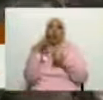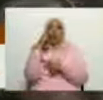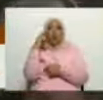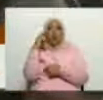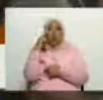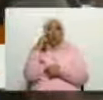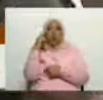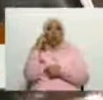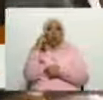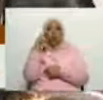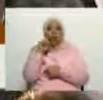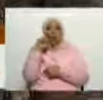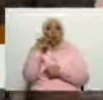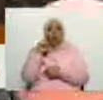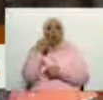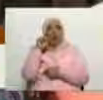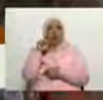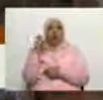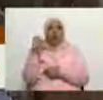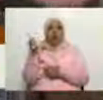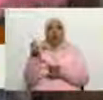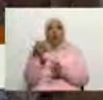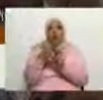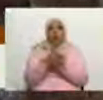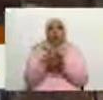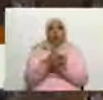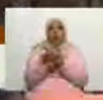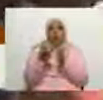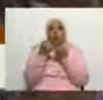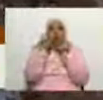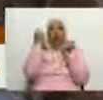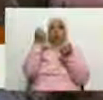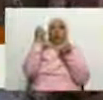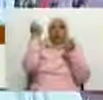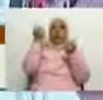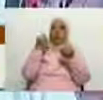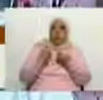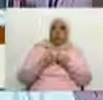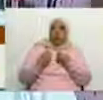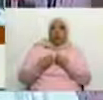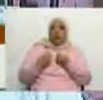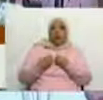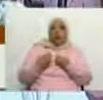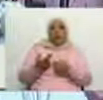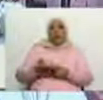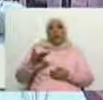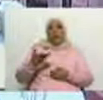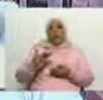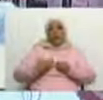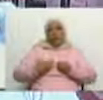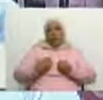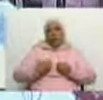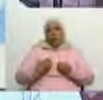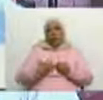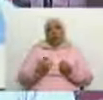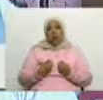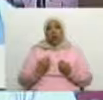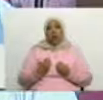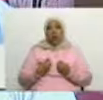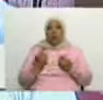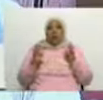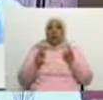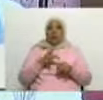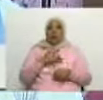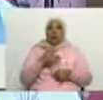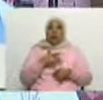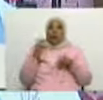la conciencia sobre esta lucha. La importancia es celebrar la vida. Yo creo que eso es lo más importante de esta marcha. No solamente el sentir de las personas